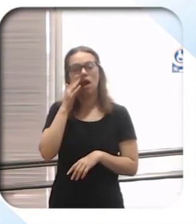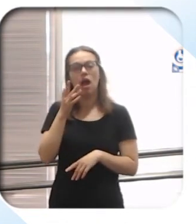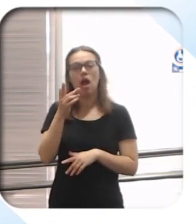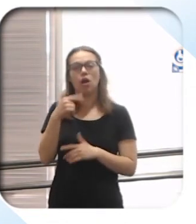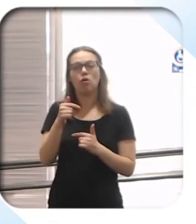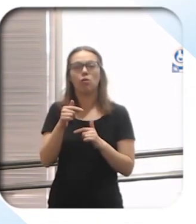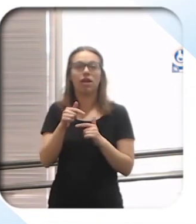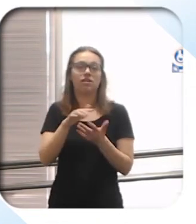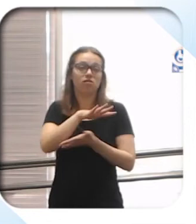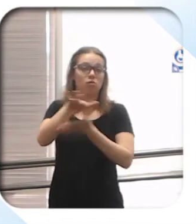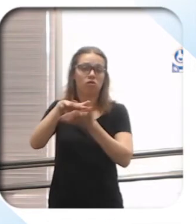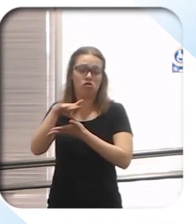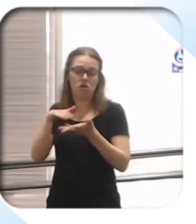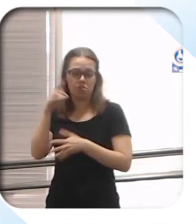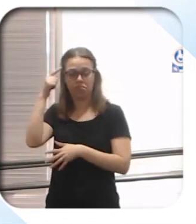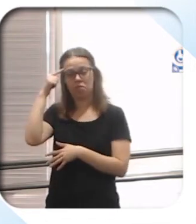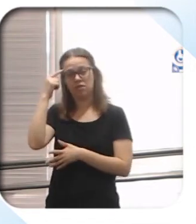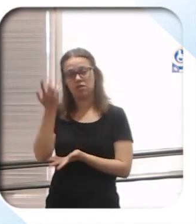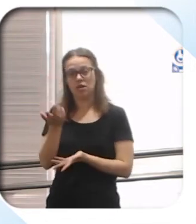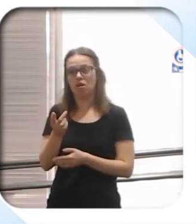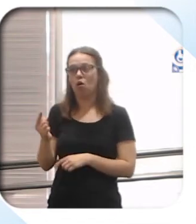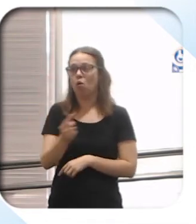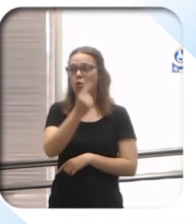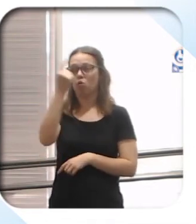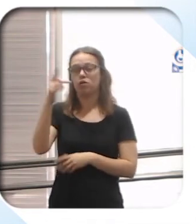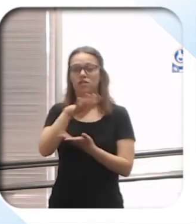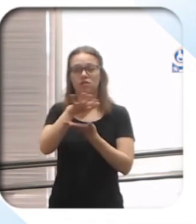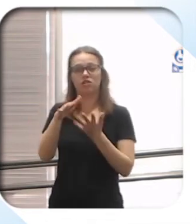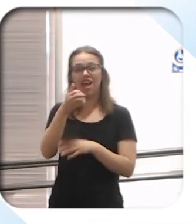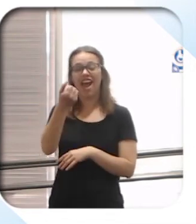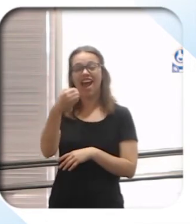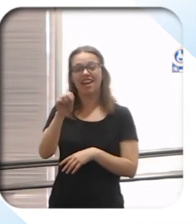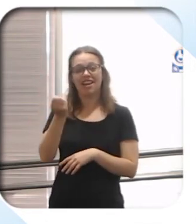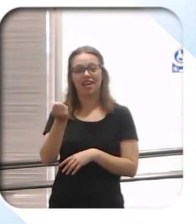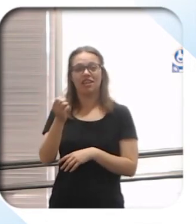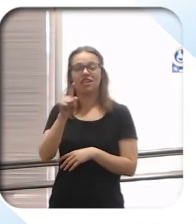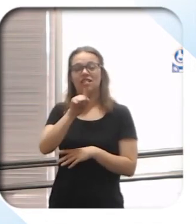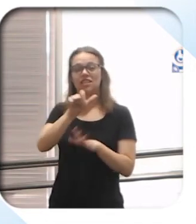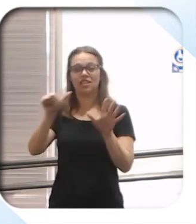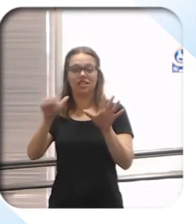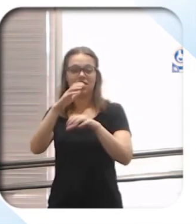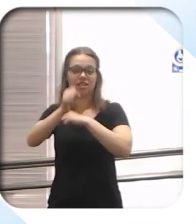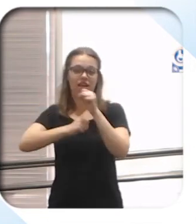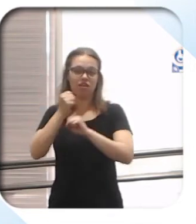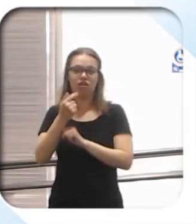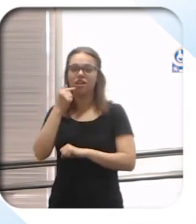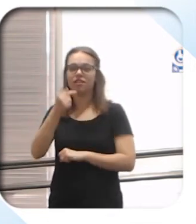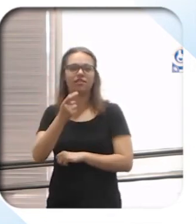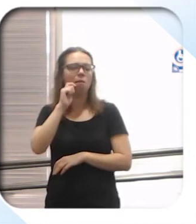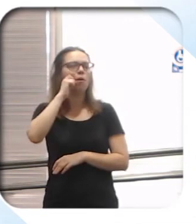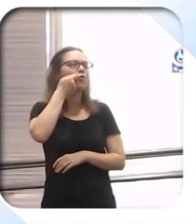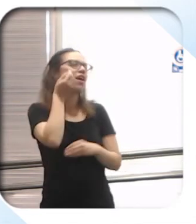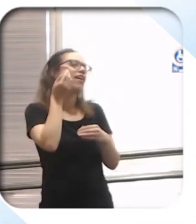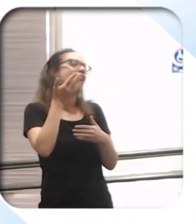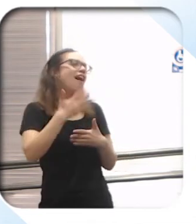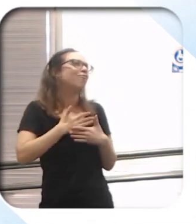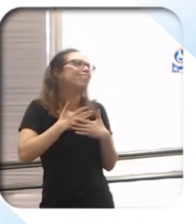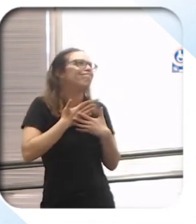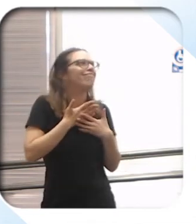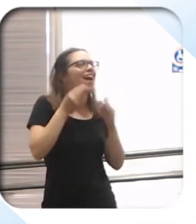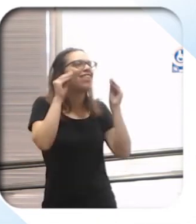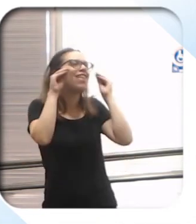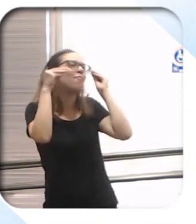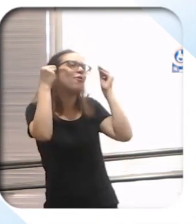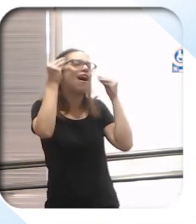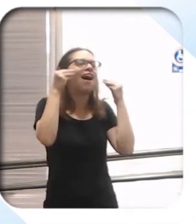casos para pensar. Caso 1. Ana, 16 años, le dice a sus padres, me gustaría enamorarme.